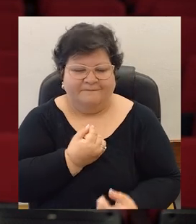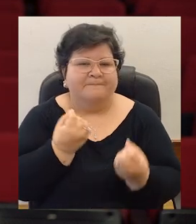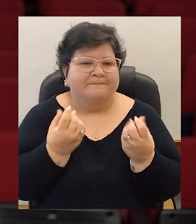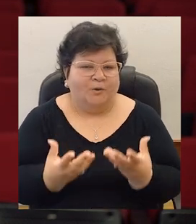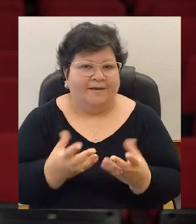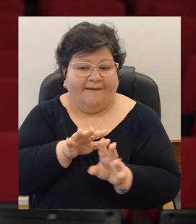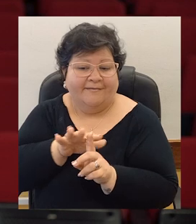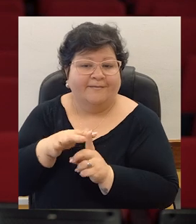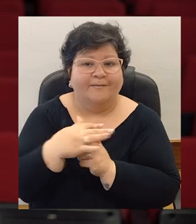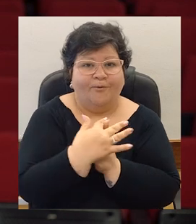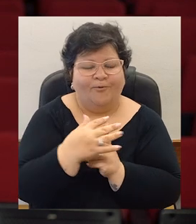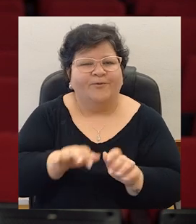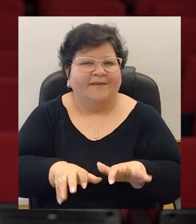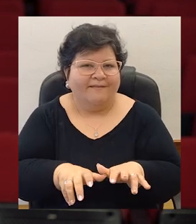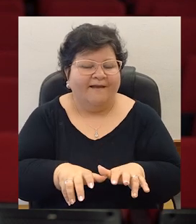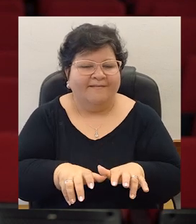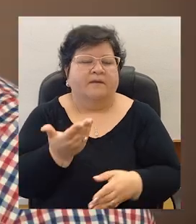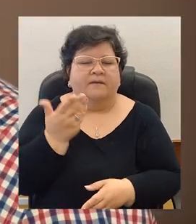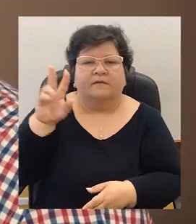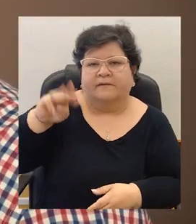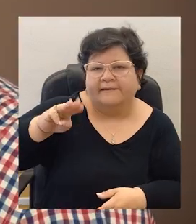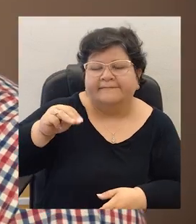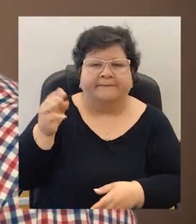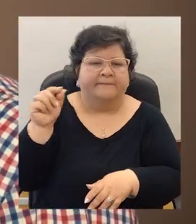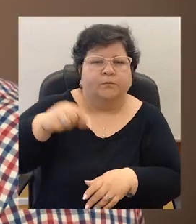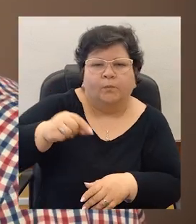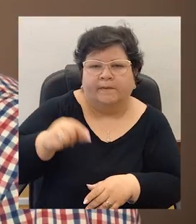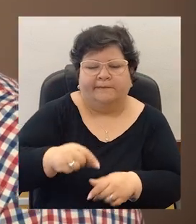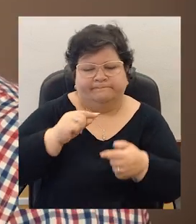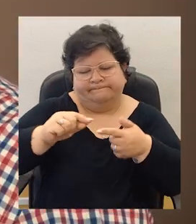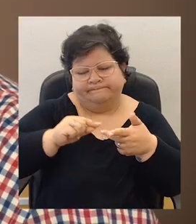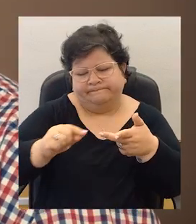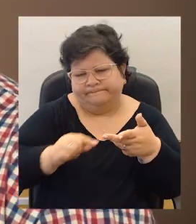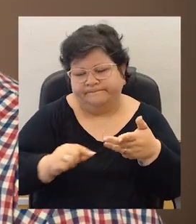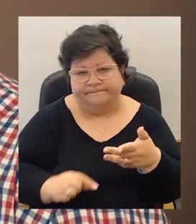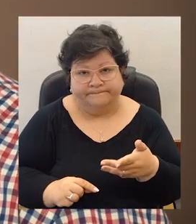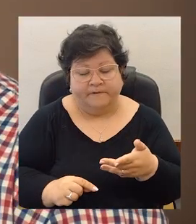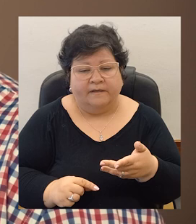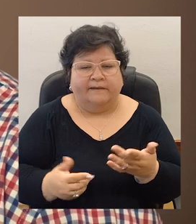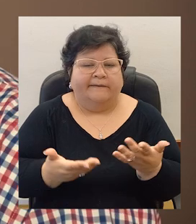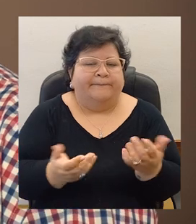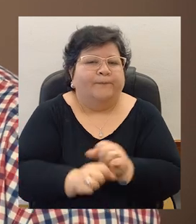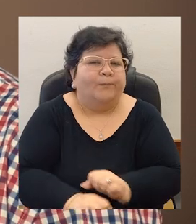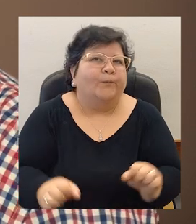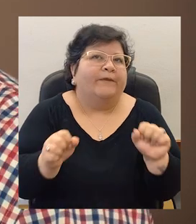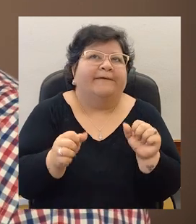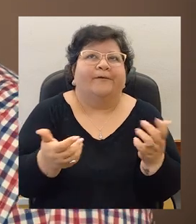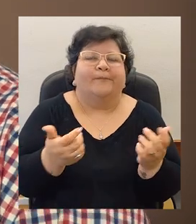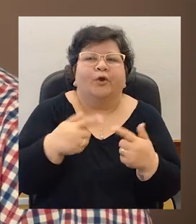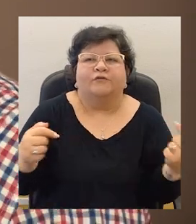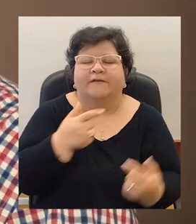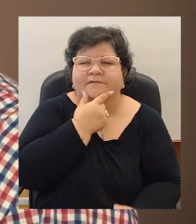los entornos digitales y sobre todo a las redes sociales en este caso y ya está hablamos de distintas variables que pueden ir desde cosas tan simples